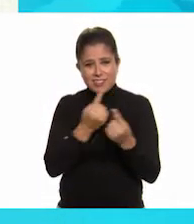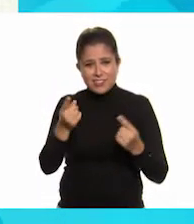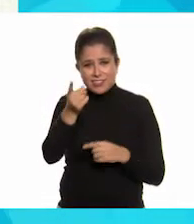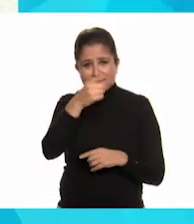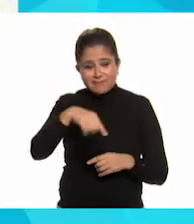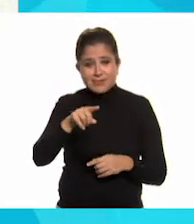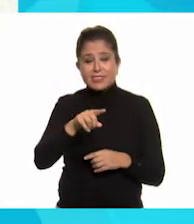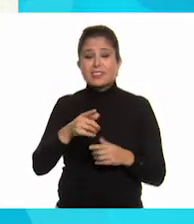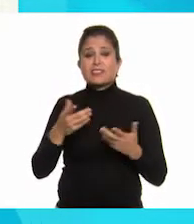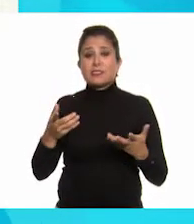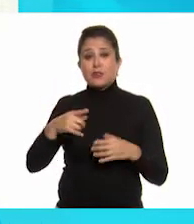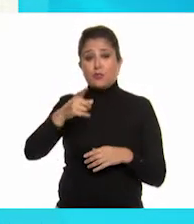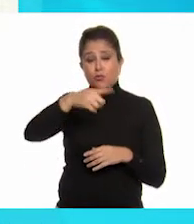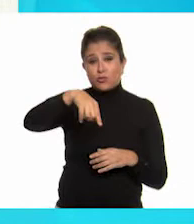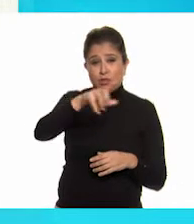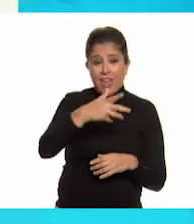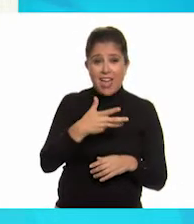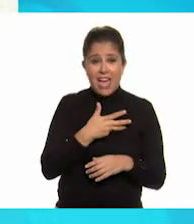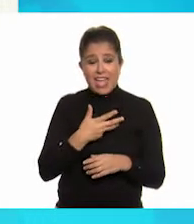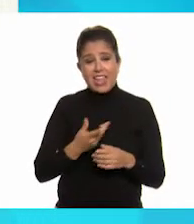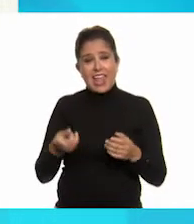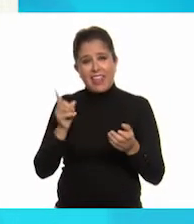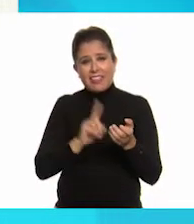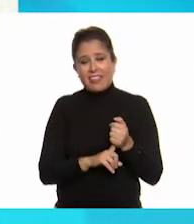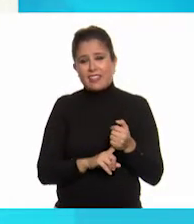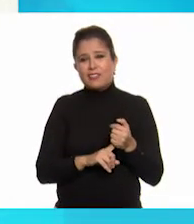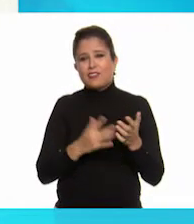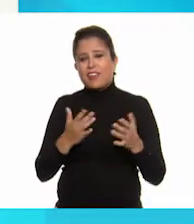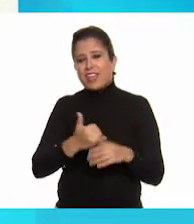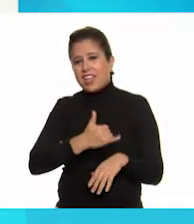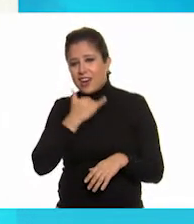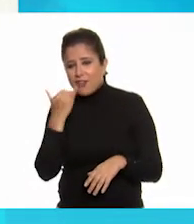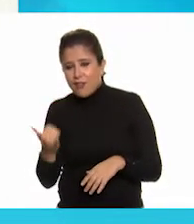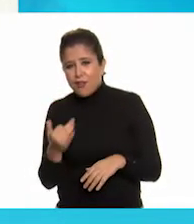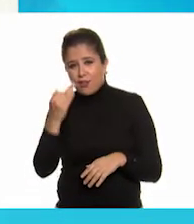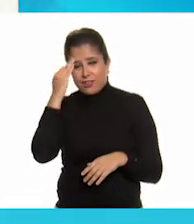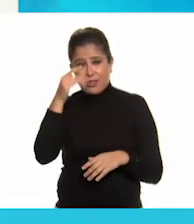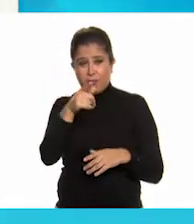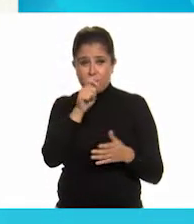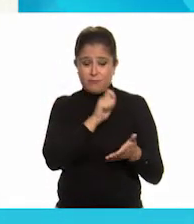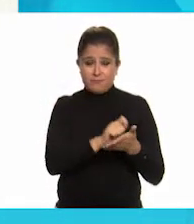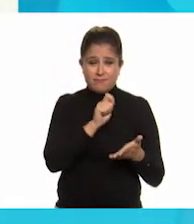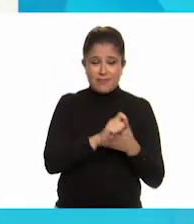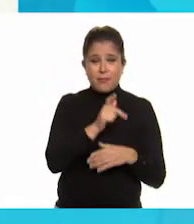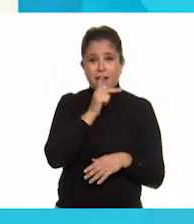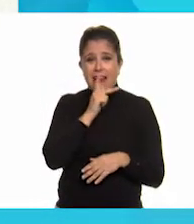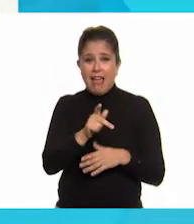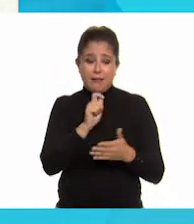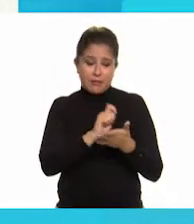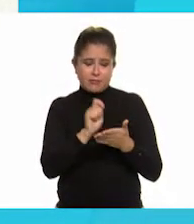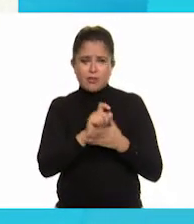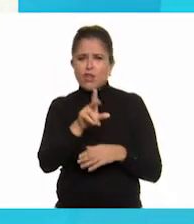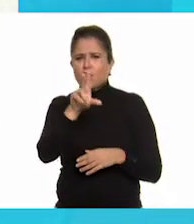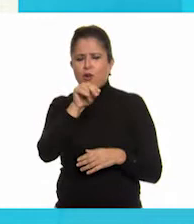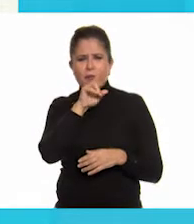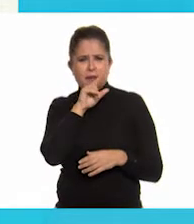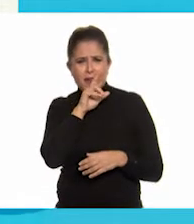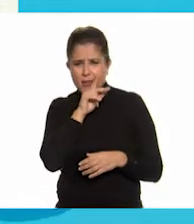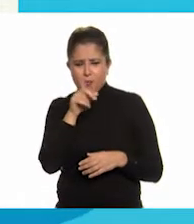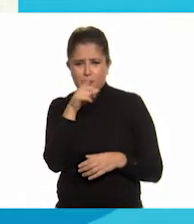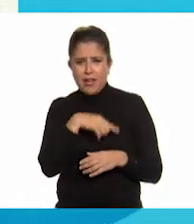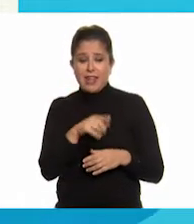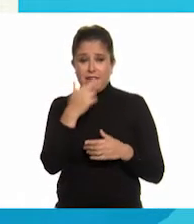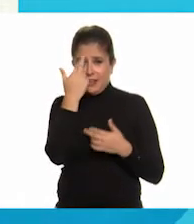ustedes llegan a tener algún error al momento de escribir sus palabras, no se preocupen. En